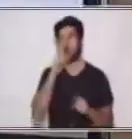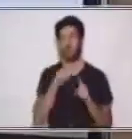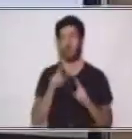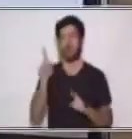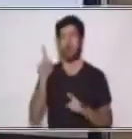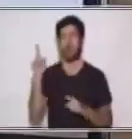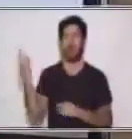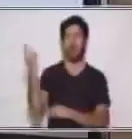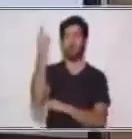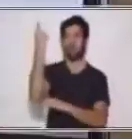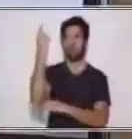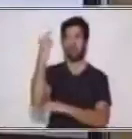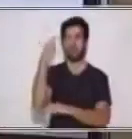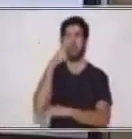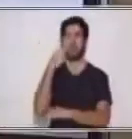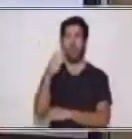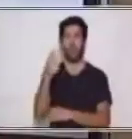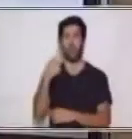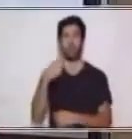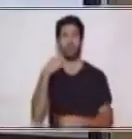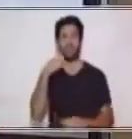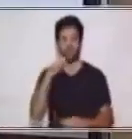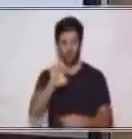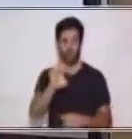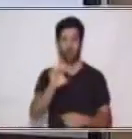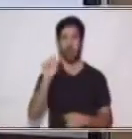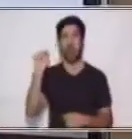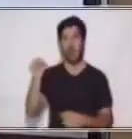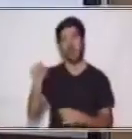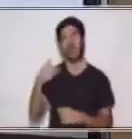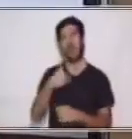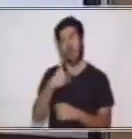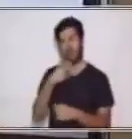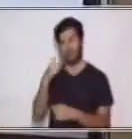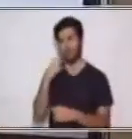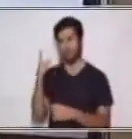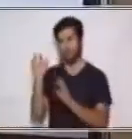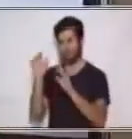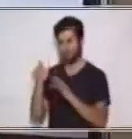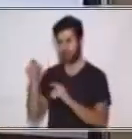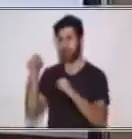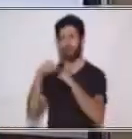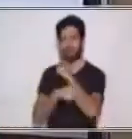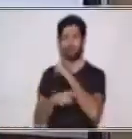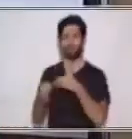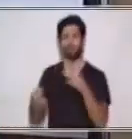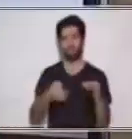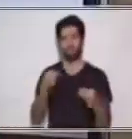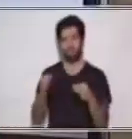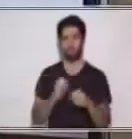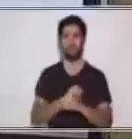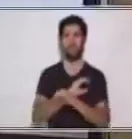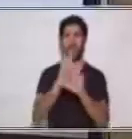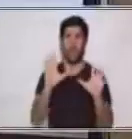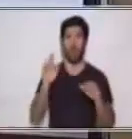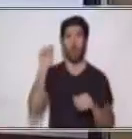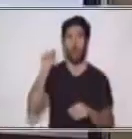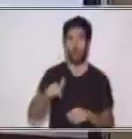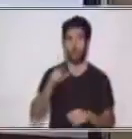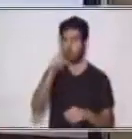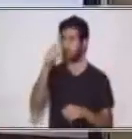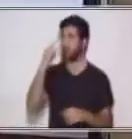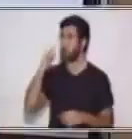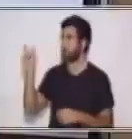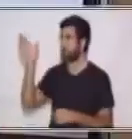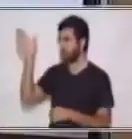español. En estos ejercicios vas a observar en donde no se ha colocado la